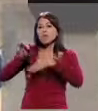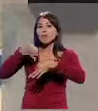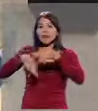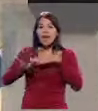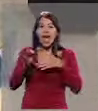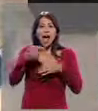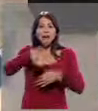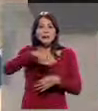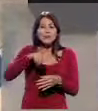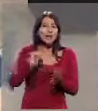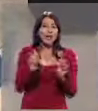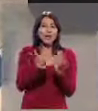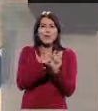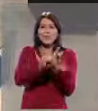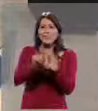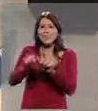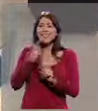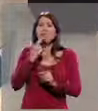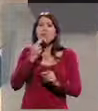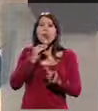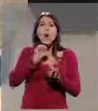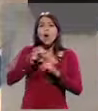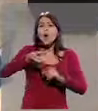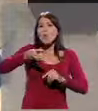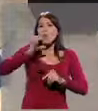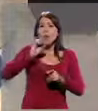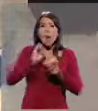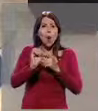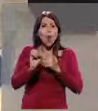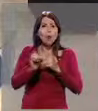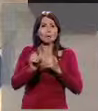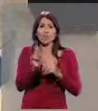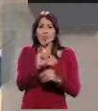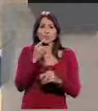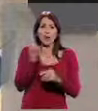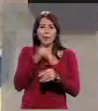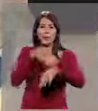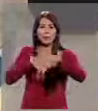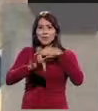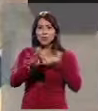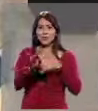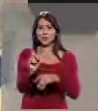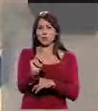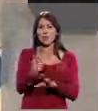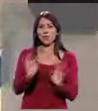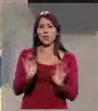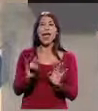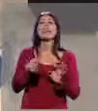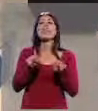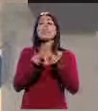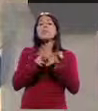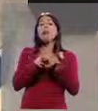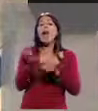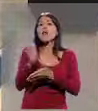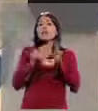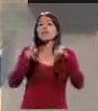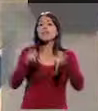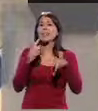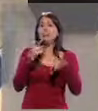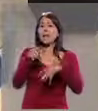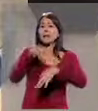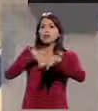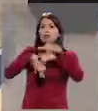con con el el los postres dulces nada más porque tienen un sustituto Ahora hay que perderle un poco el temor al instituto